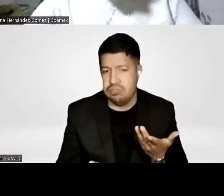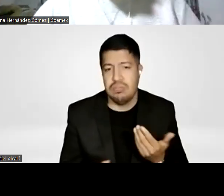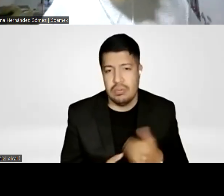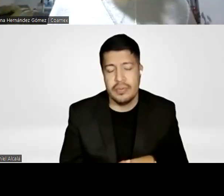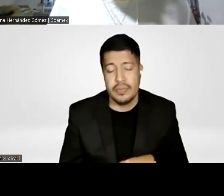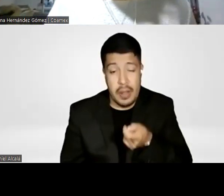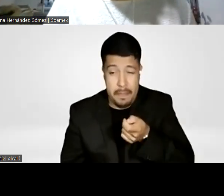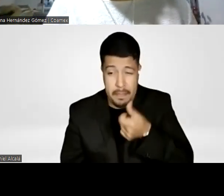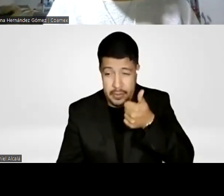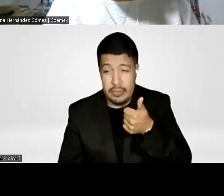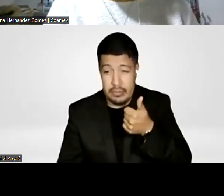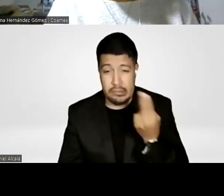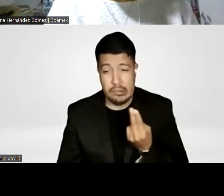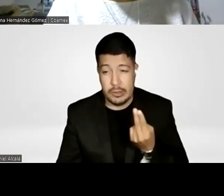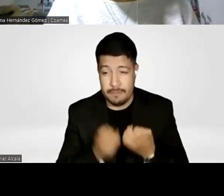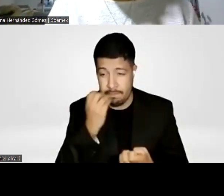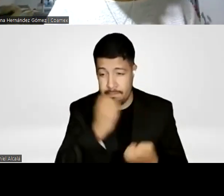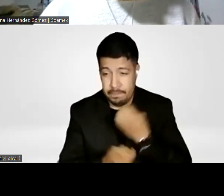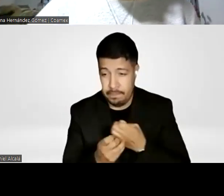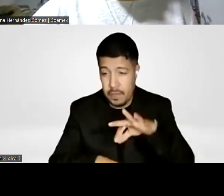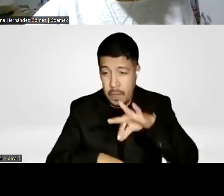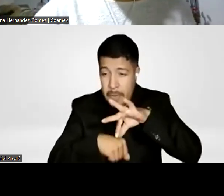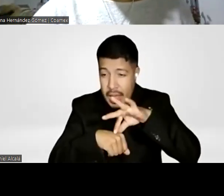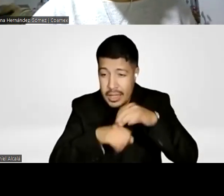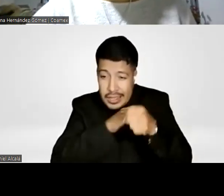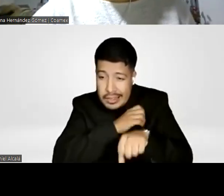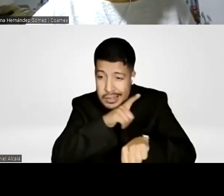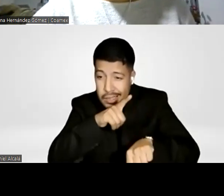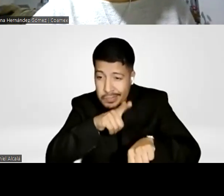primeramente sería que lo valorara un médico especialista en